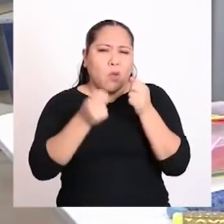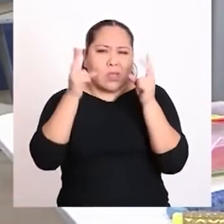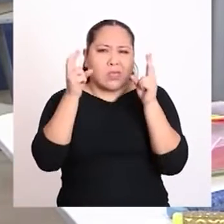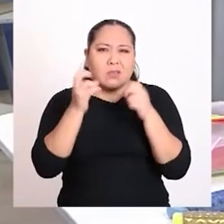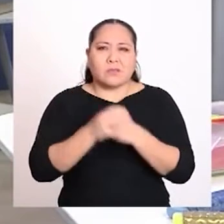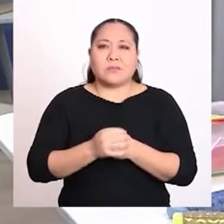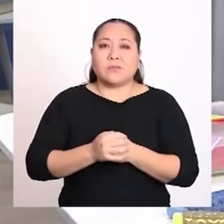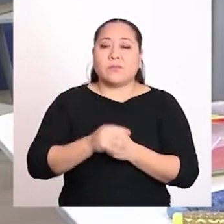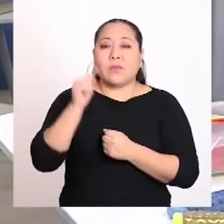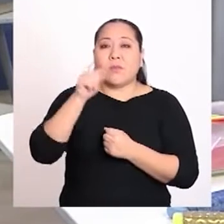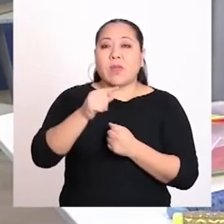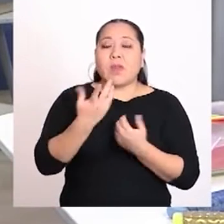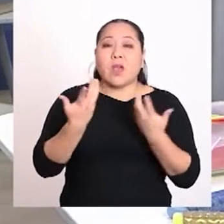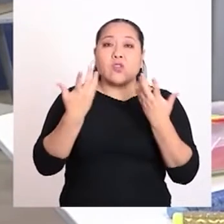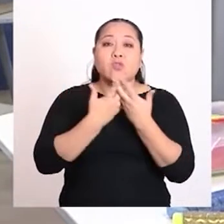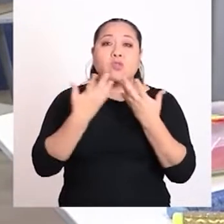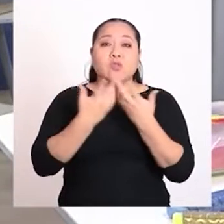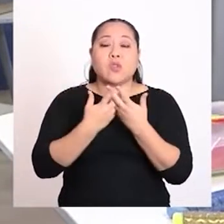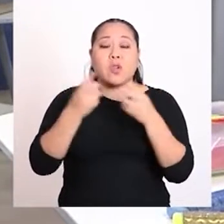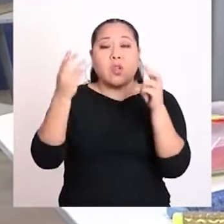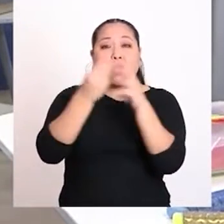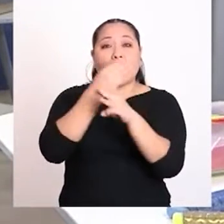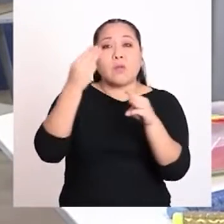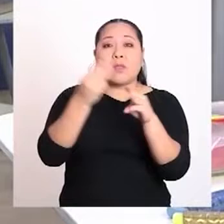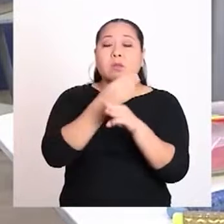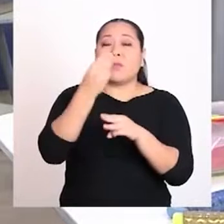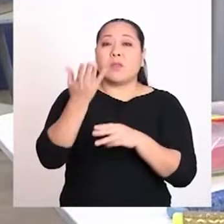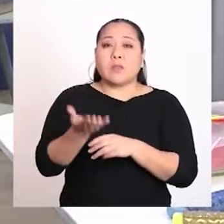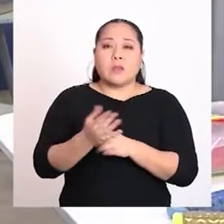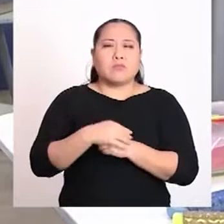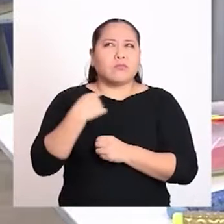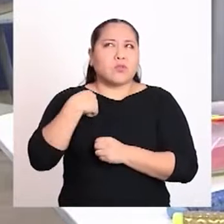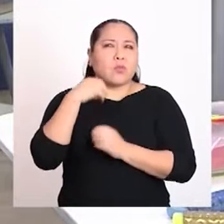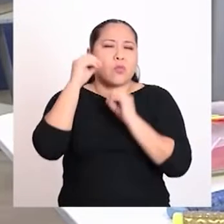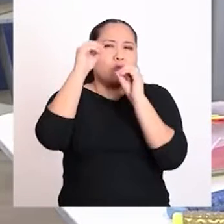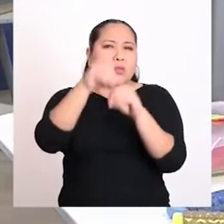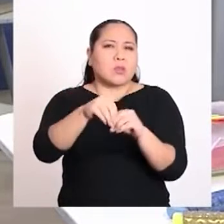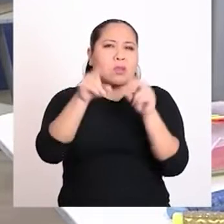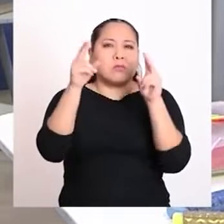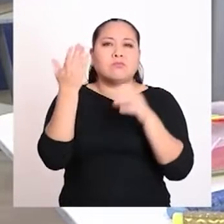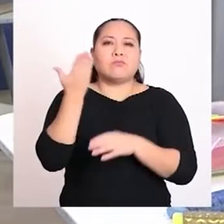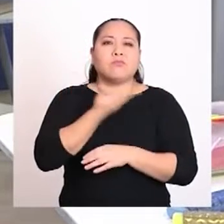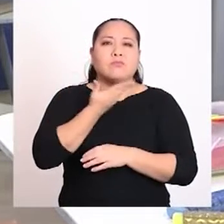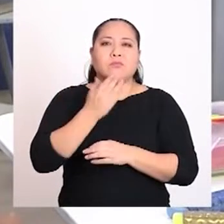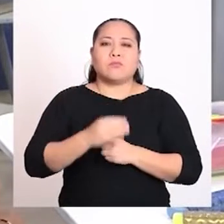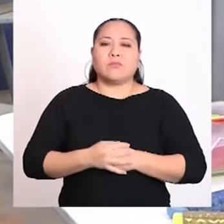cuál? Para asociarla con las matemáticas, propondría